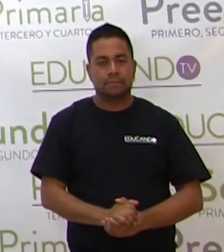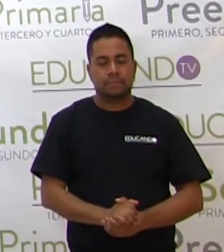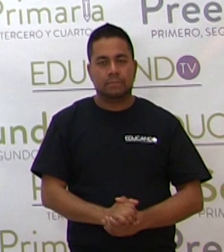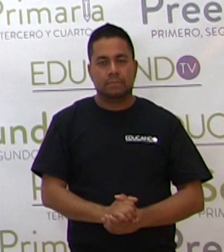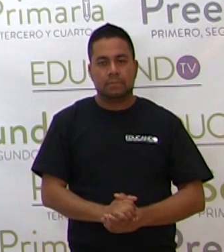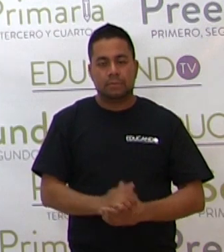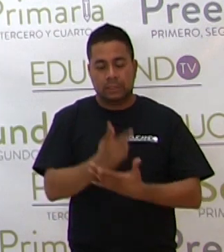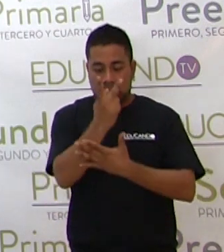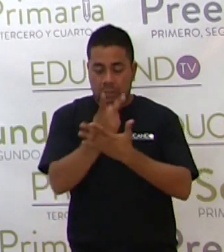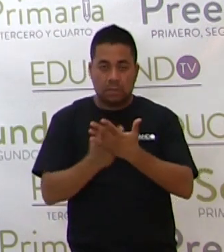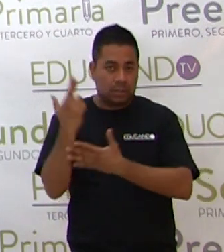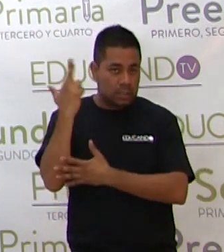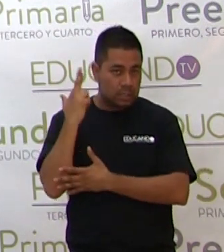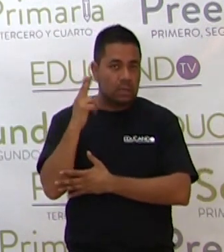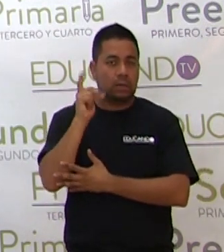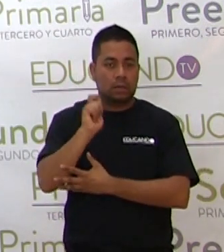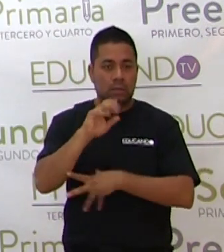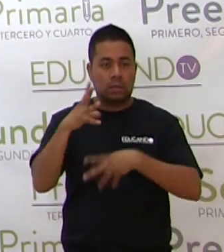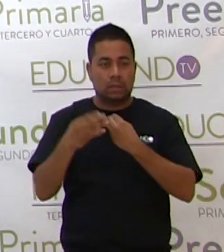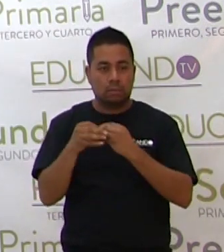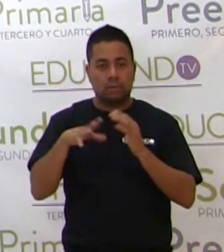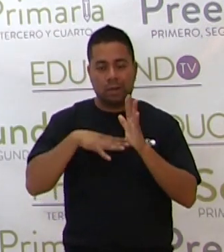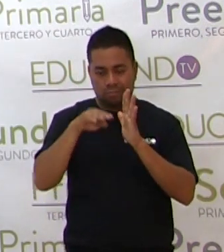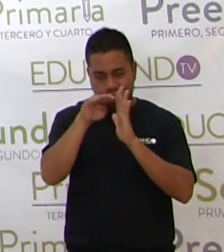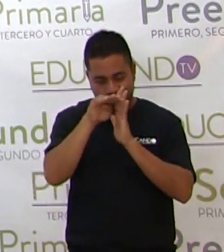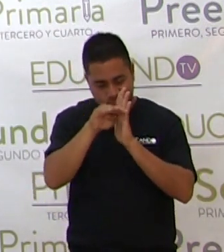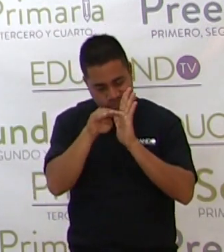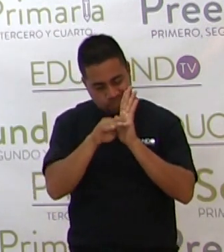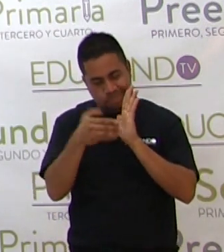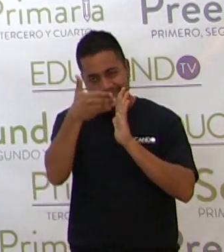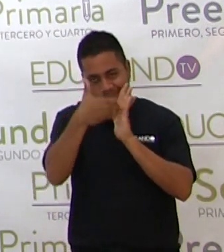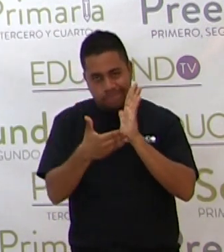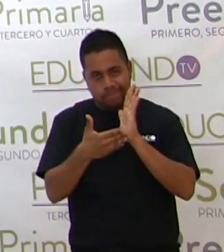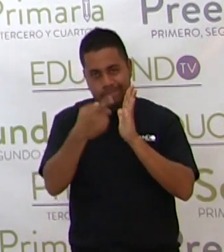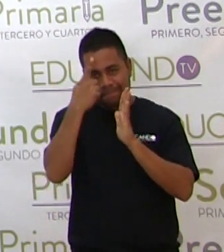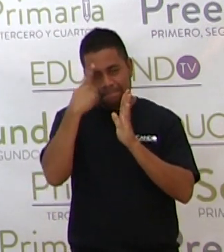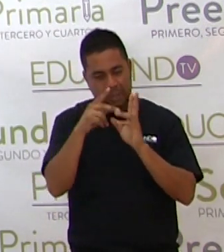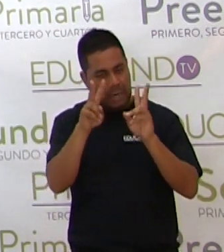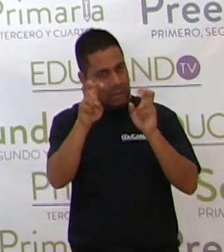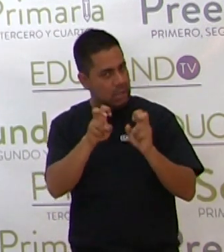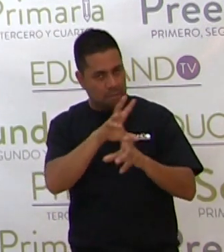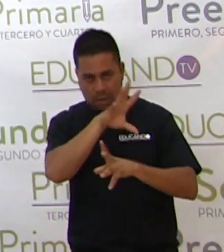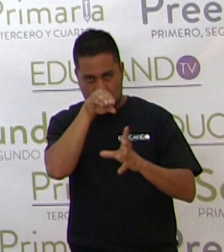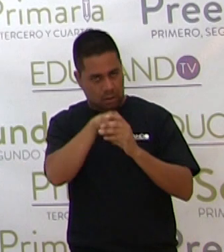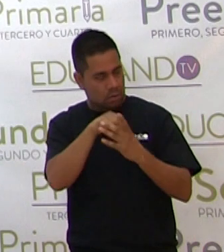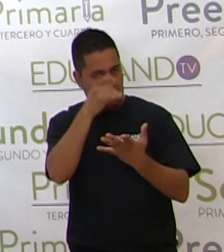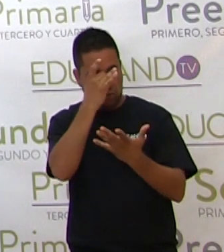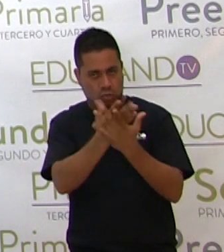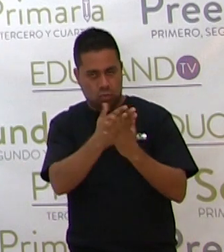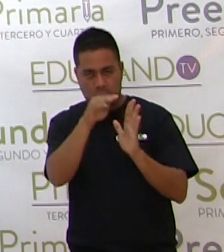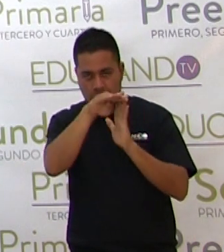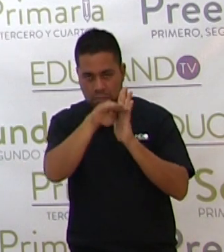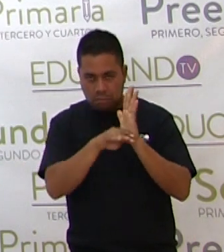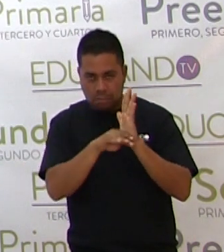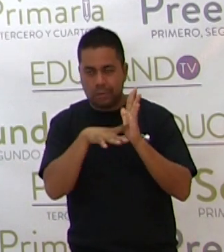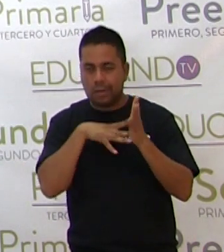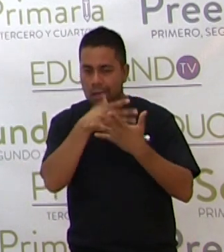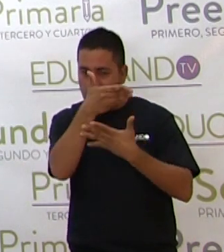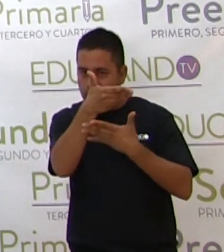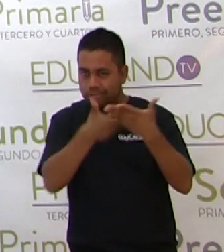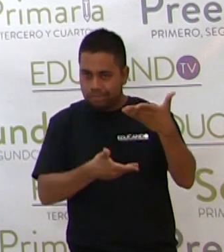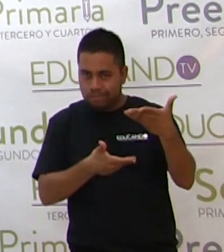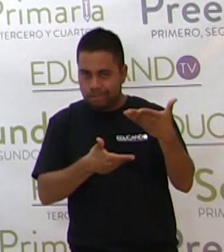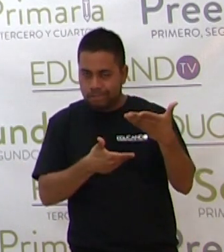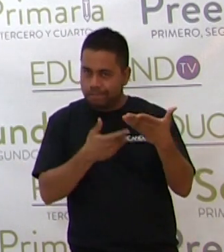programa de radio es un conjunto de emisiones que responden a una misma temática un mismo formato